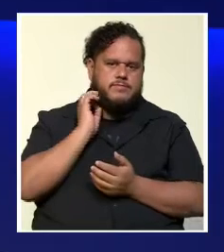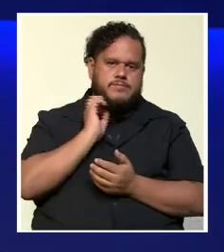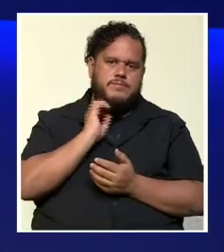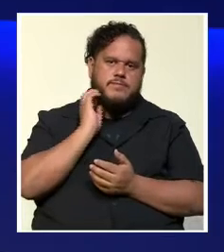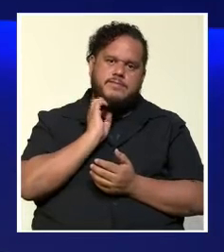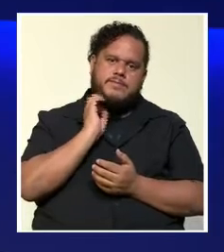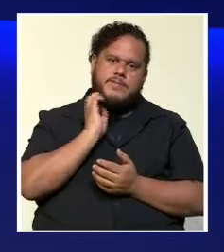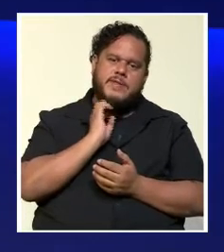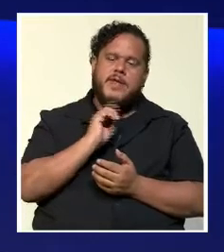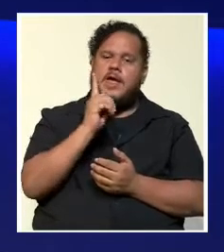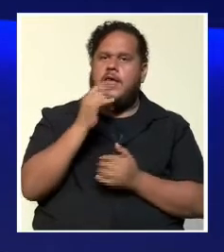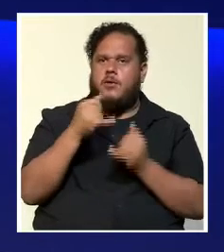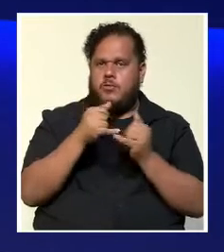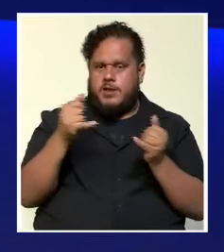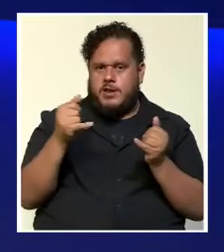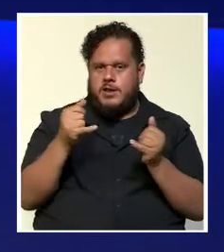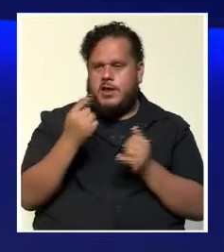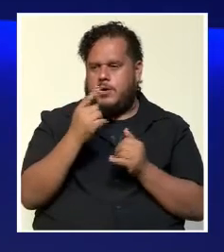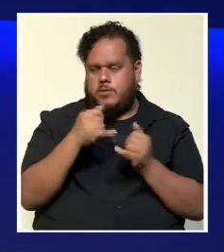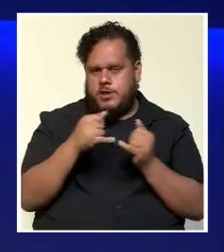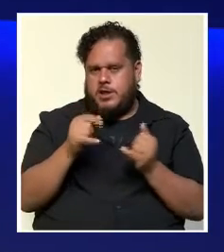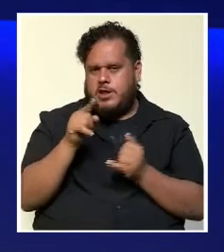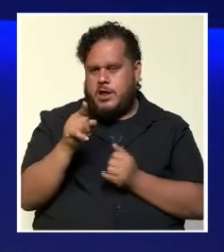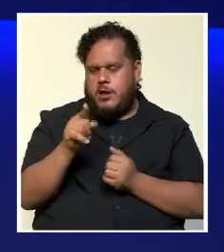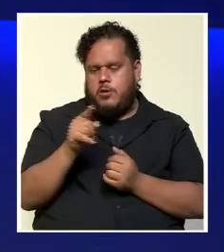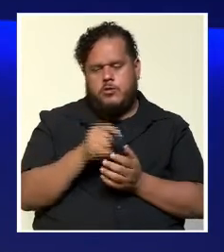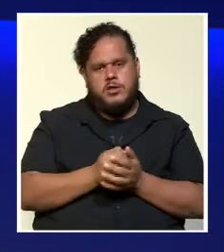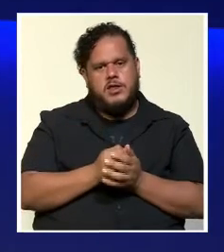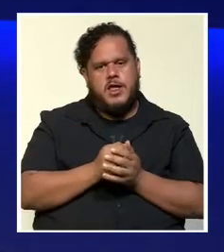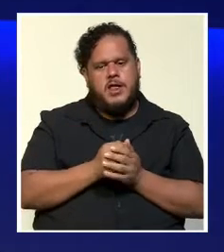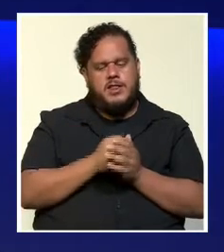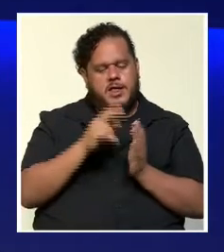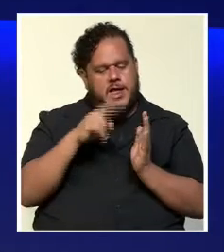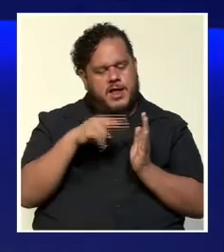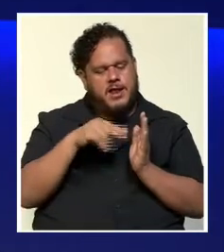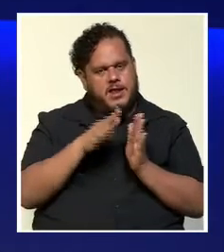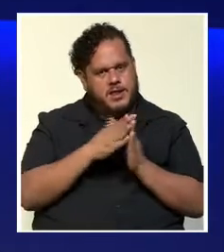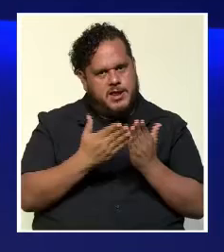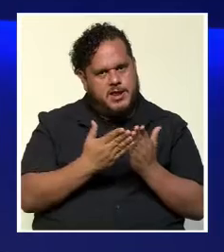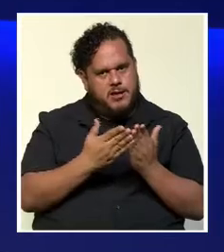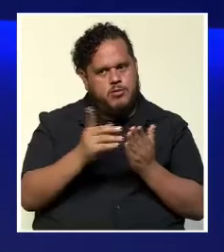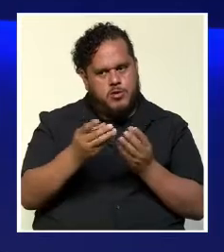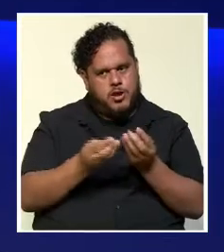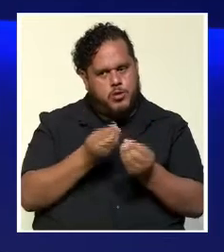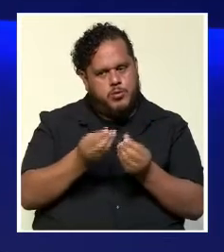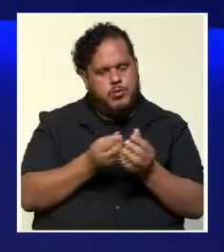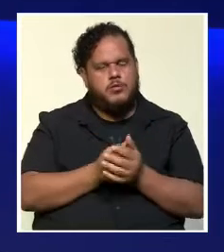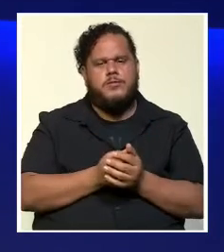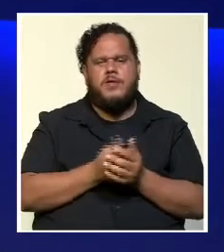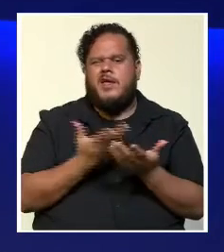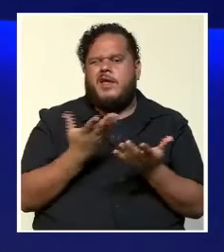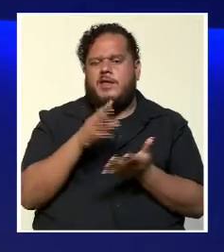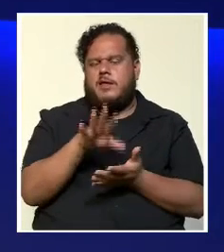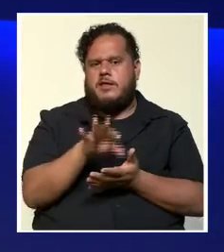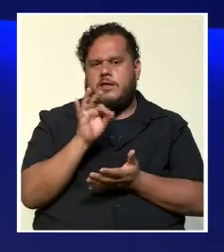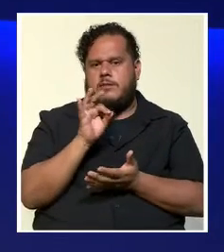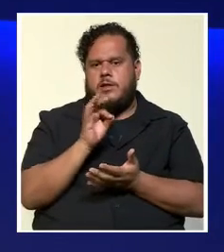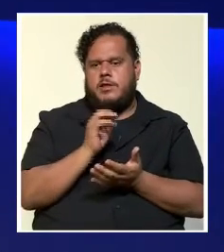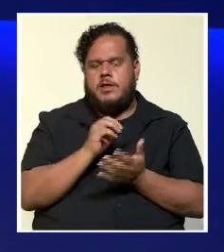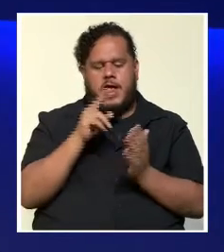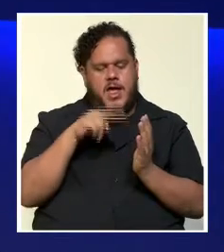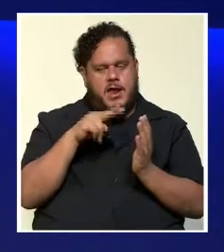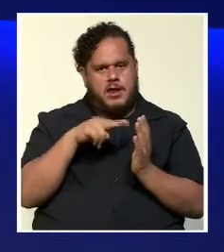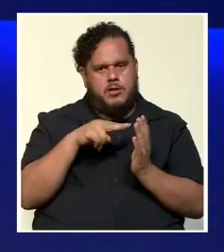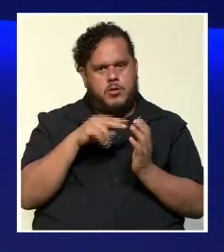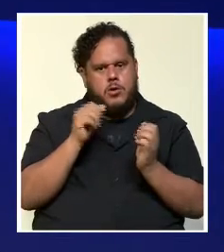En una línea, vos que editaste el libro, ¿qué se encuentra el lector